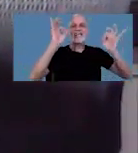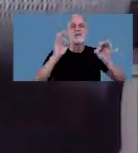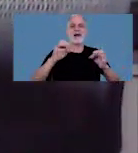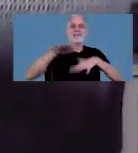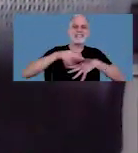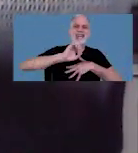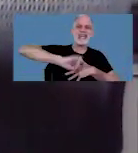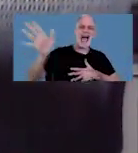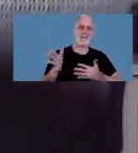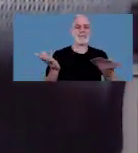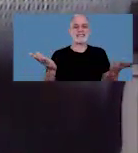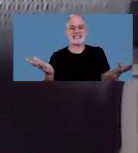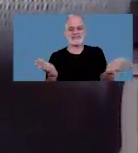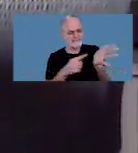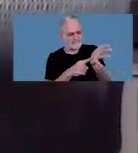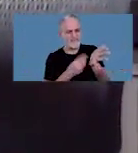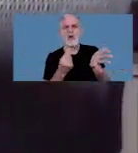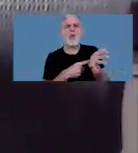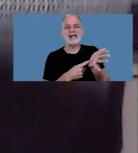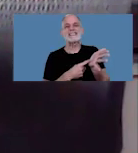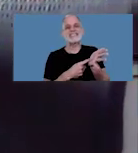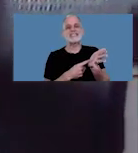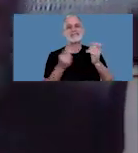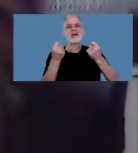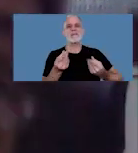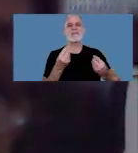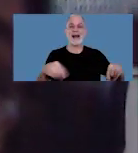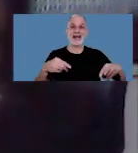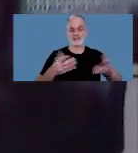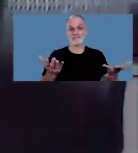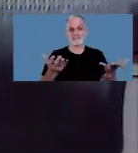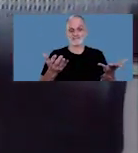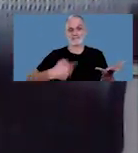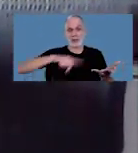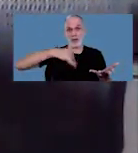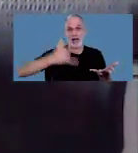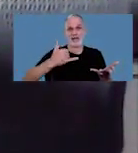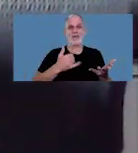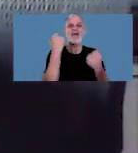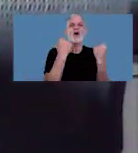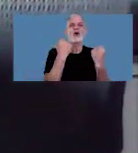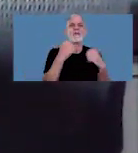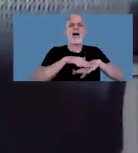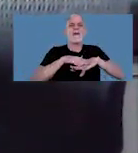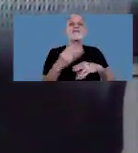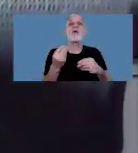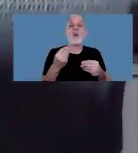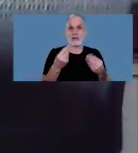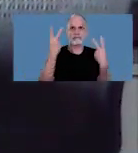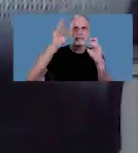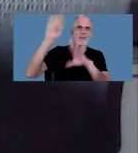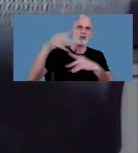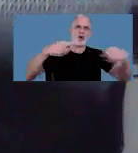rurales. Y la exención de inmuebles rurales está dada para, tenemos una economía basada en la exportación de